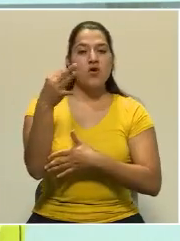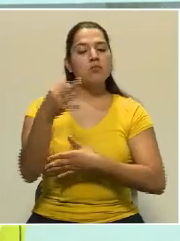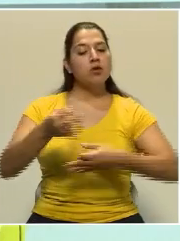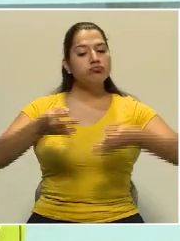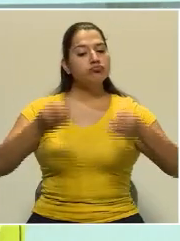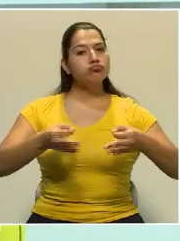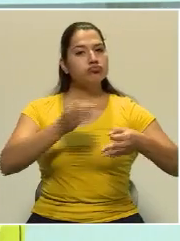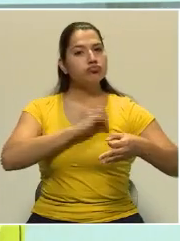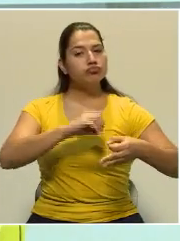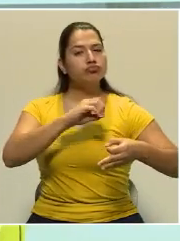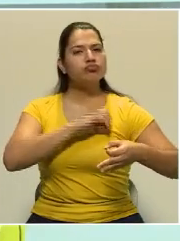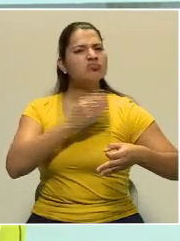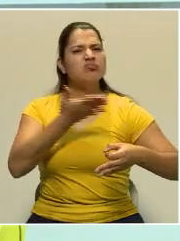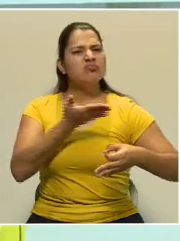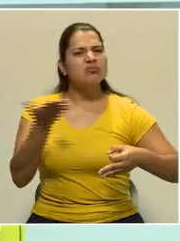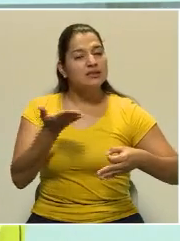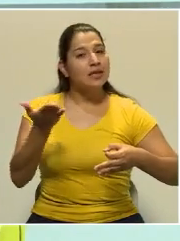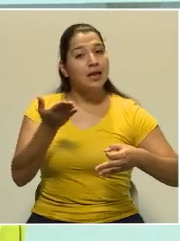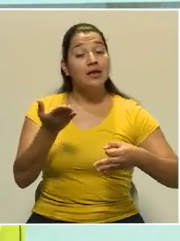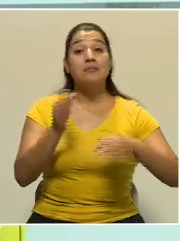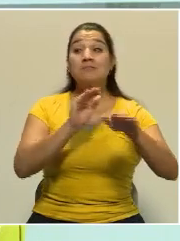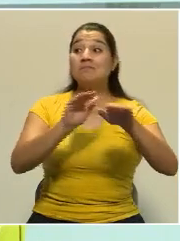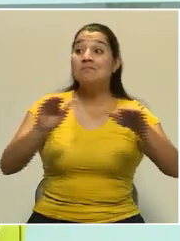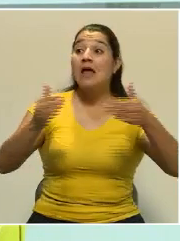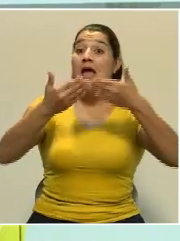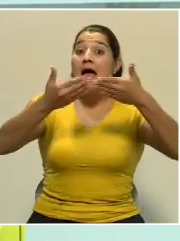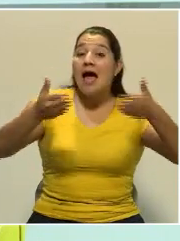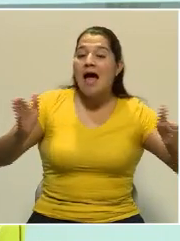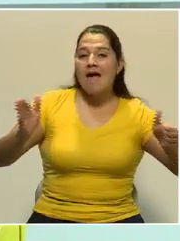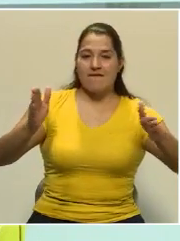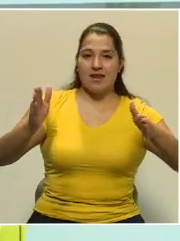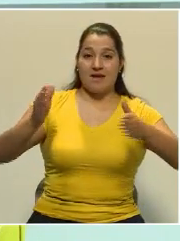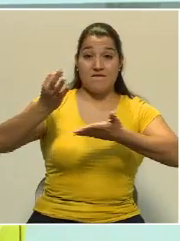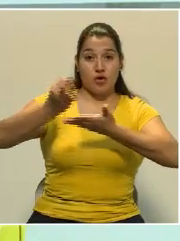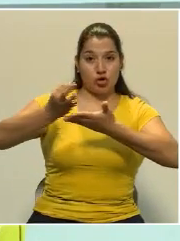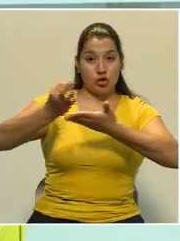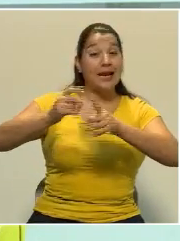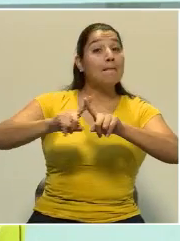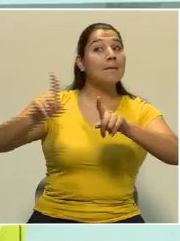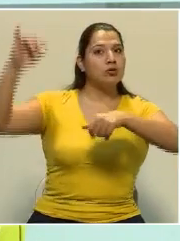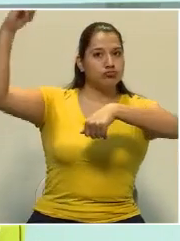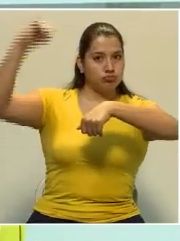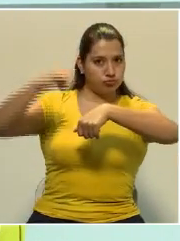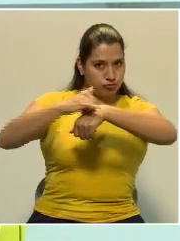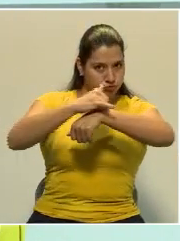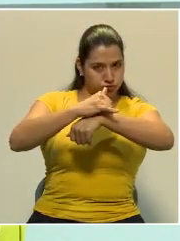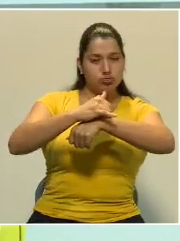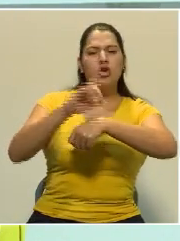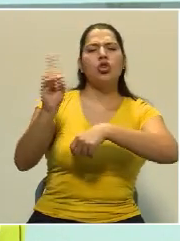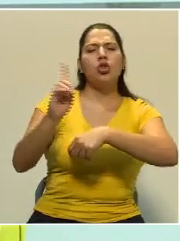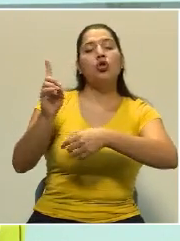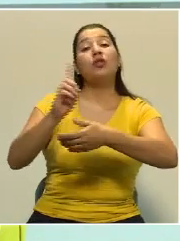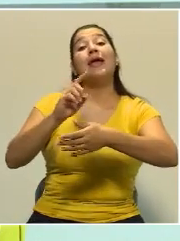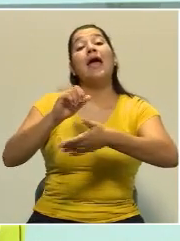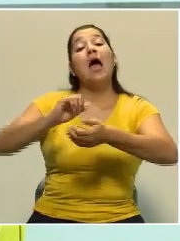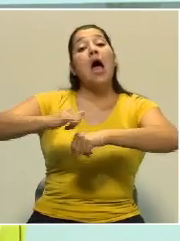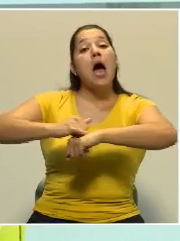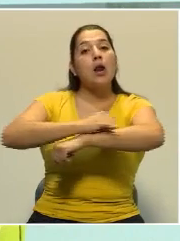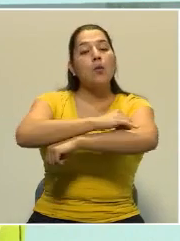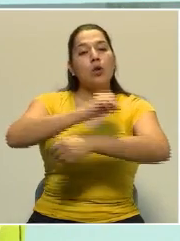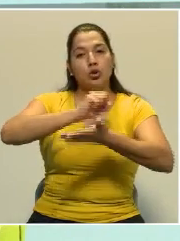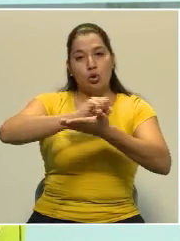gobierno de la apertura de la frontera aérea, en este caso por el aeropuerto Juan Santamaría, donde se habilitará